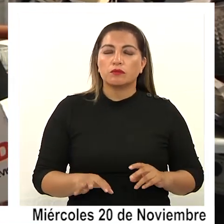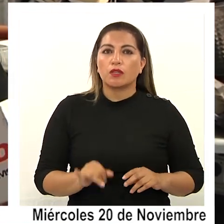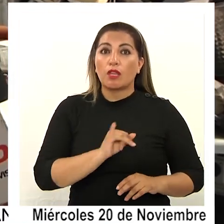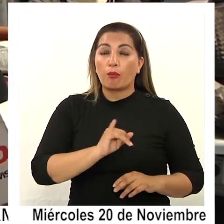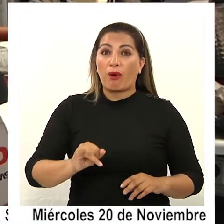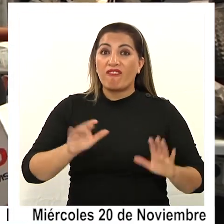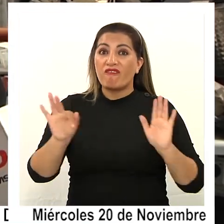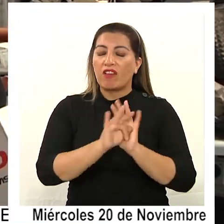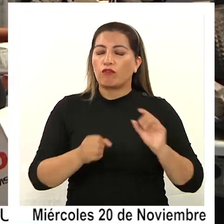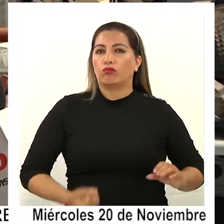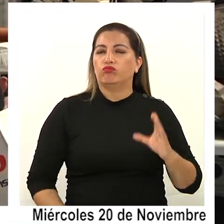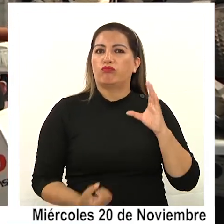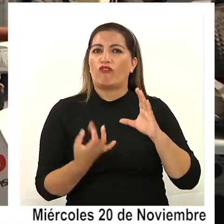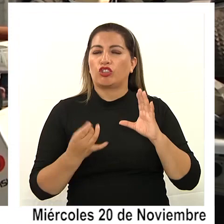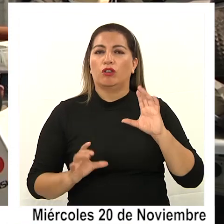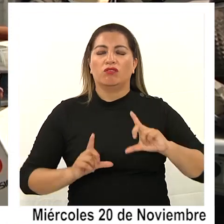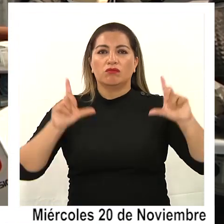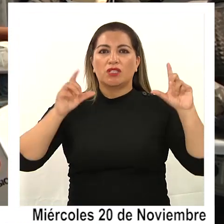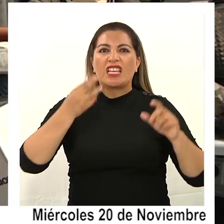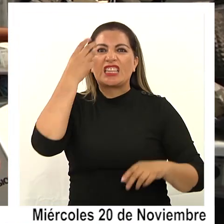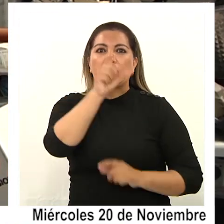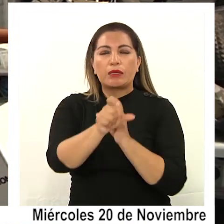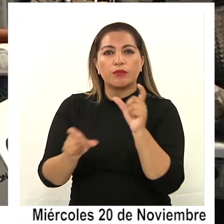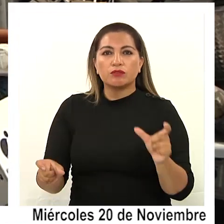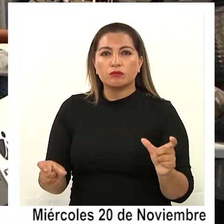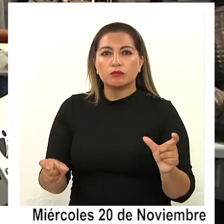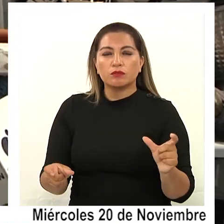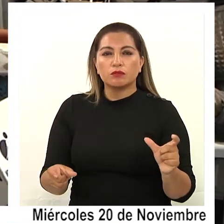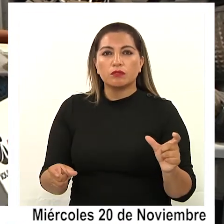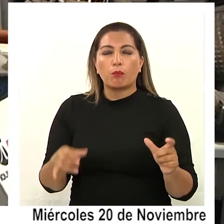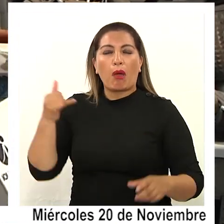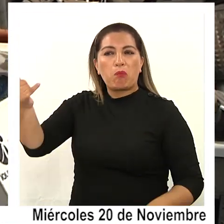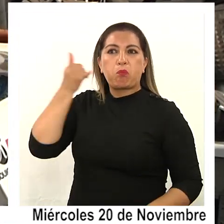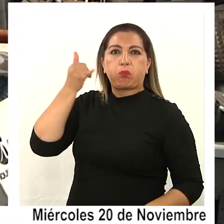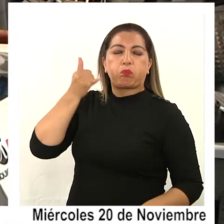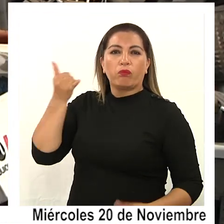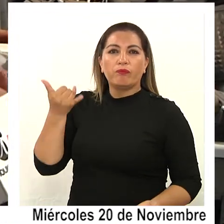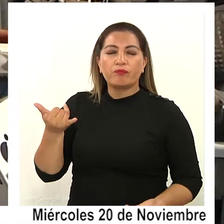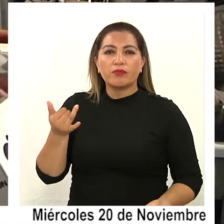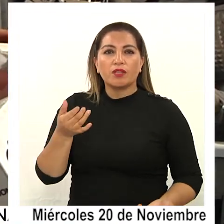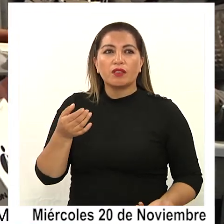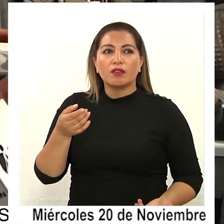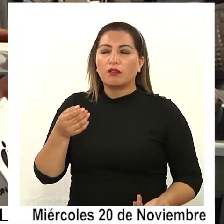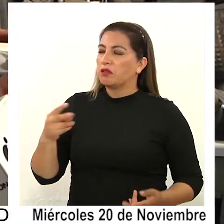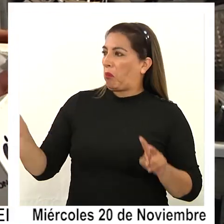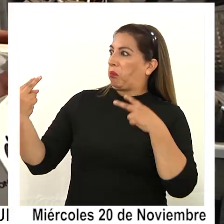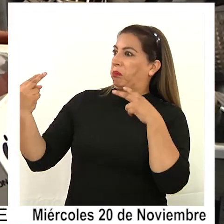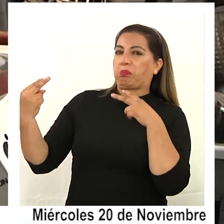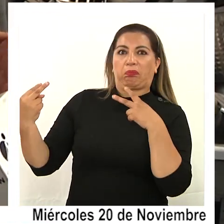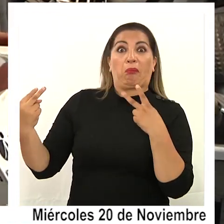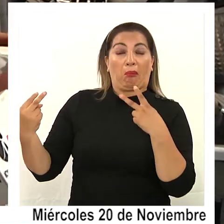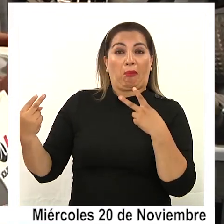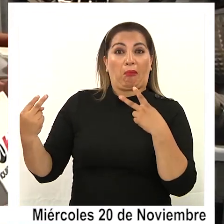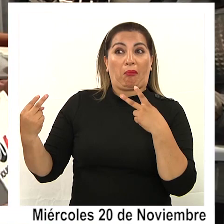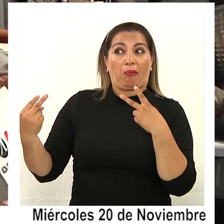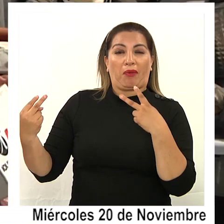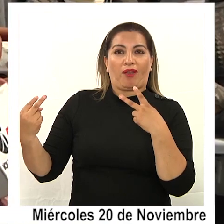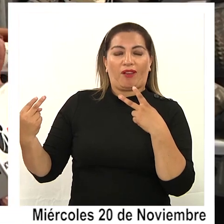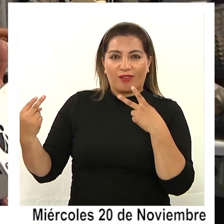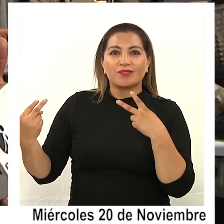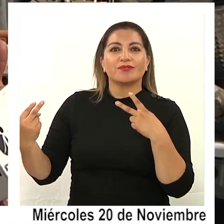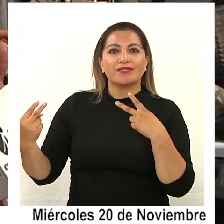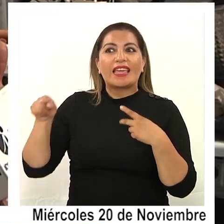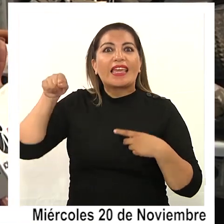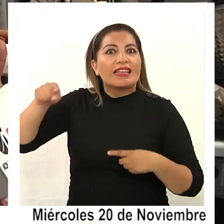publicamos en Facebook, tuvimos más de 30 personas que no nos llamaron. Entonces nosotros con él nos miramos así como en complicidad y